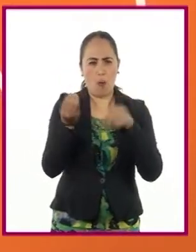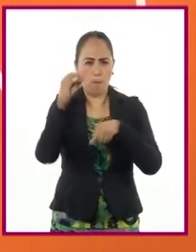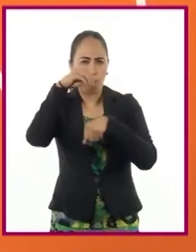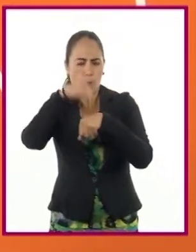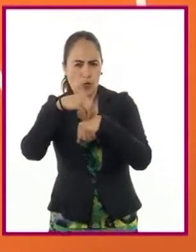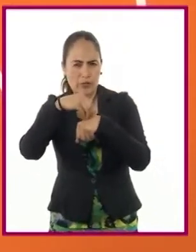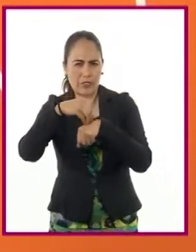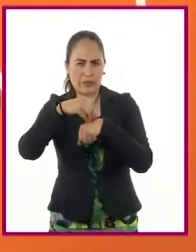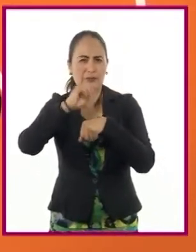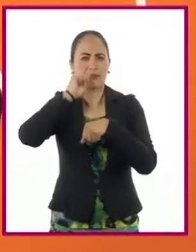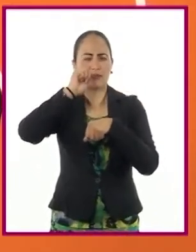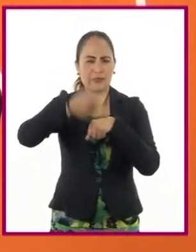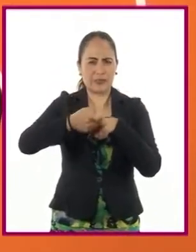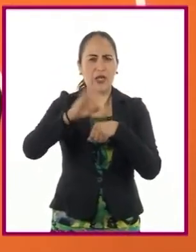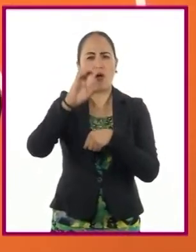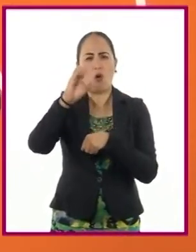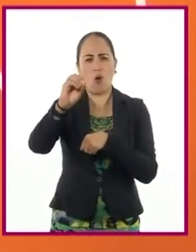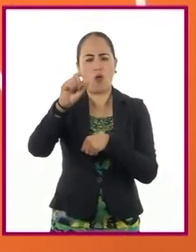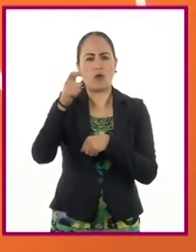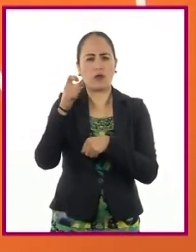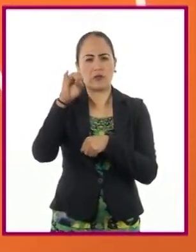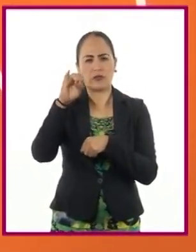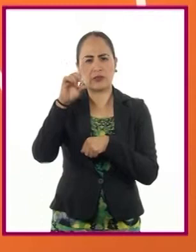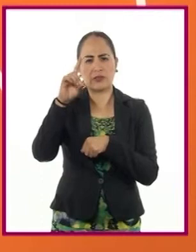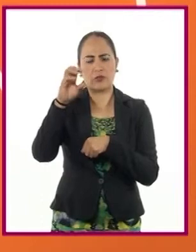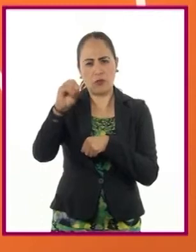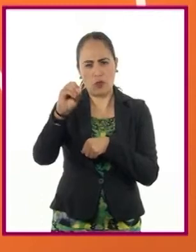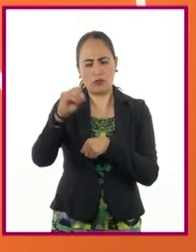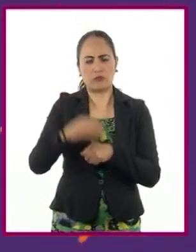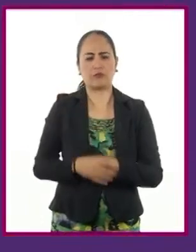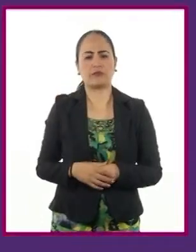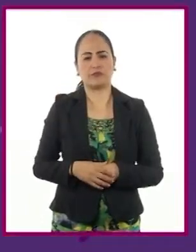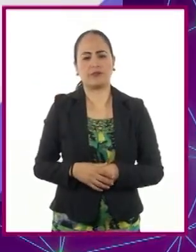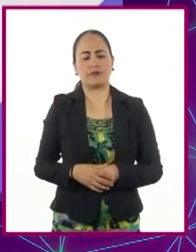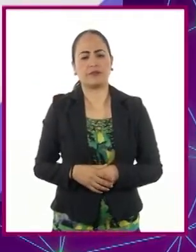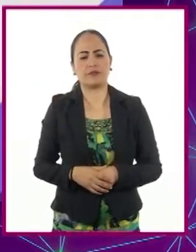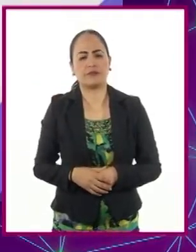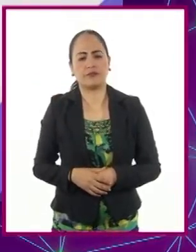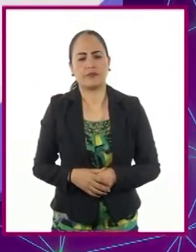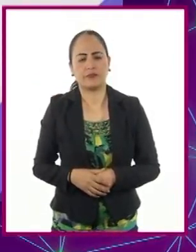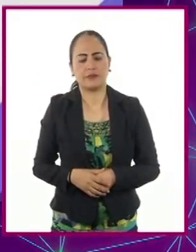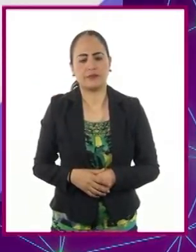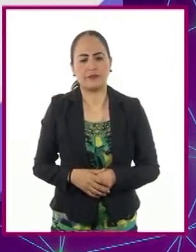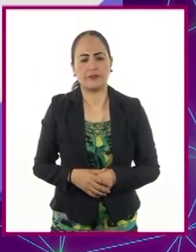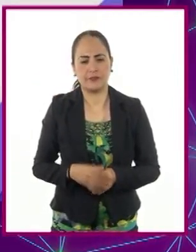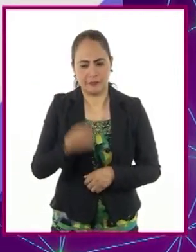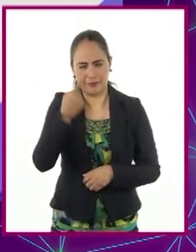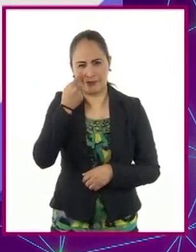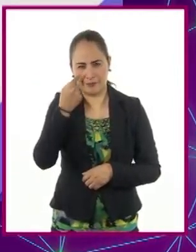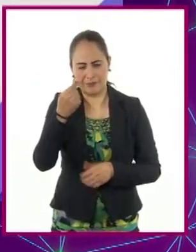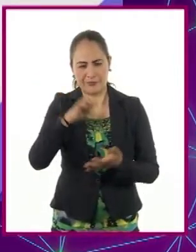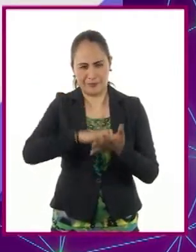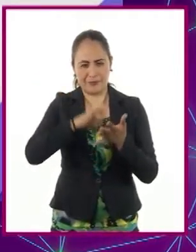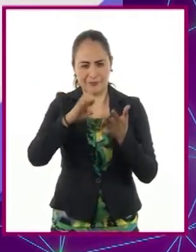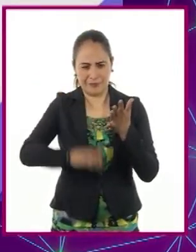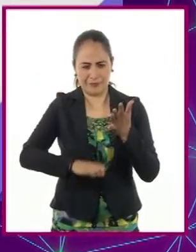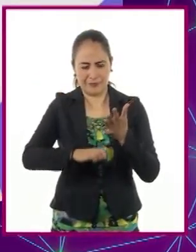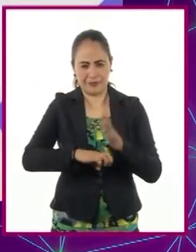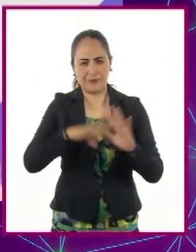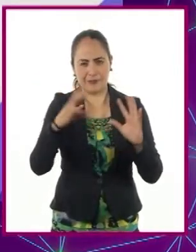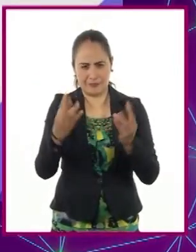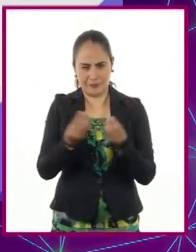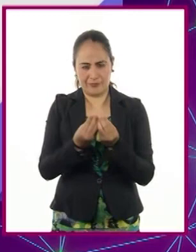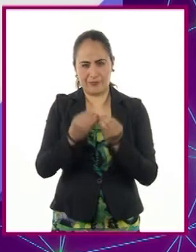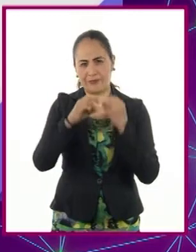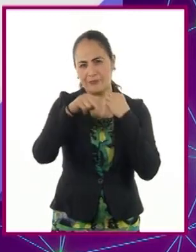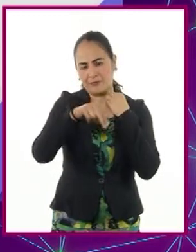reacción de óxido-reducción o reacción redox. Examinemos el ejemplo de la formación del cloruro